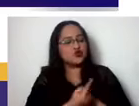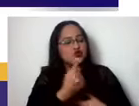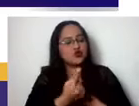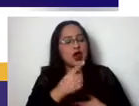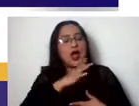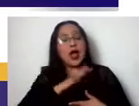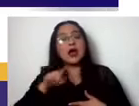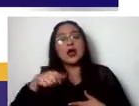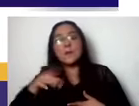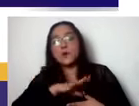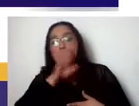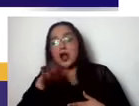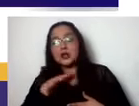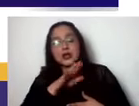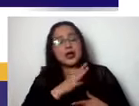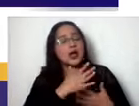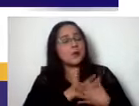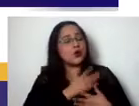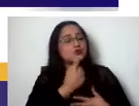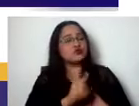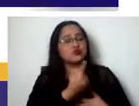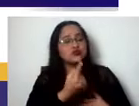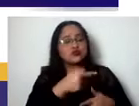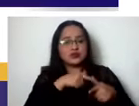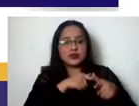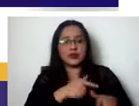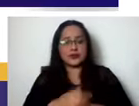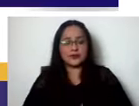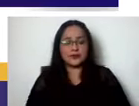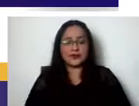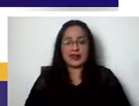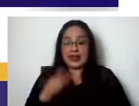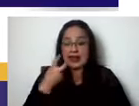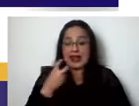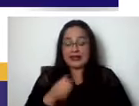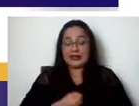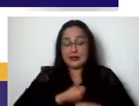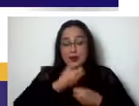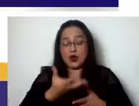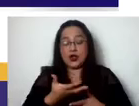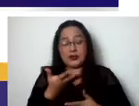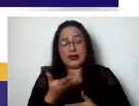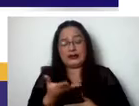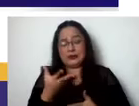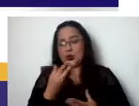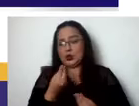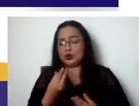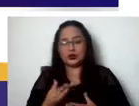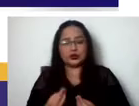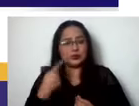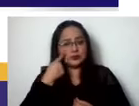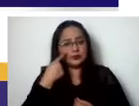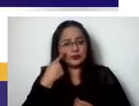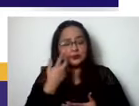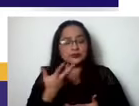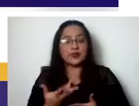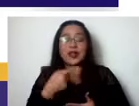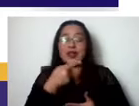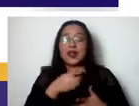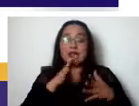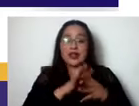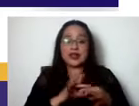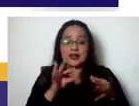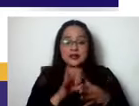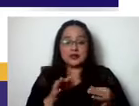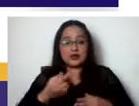soneto. Y es un soneto como bastante popular y todo, y al final él habla como de este amor que nos